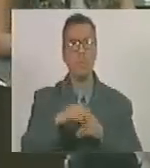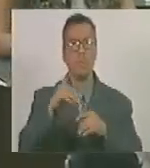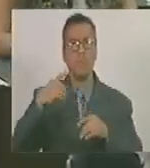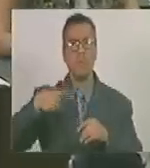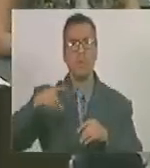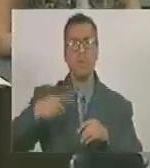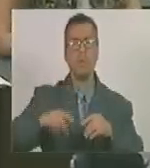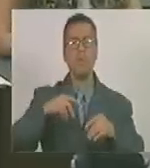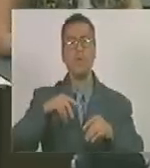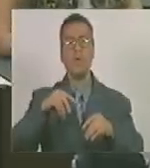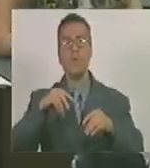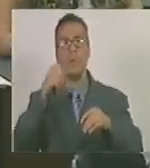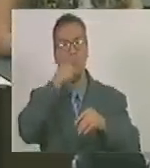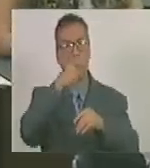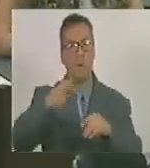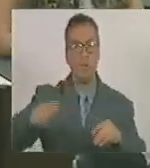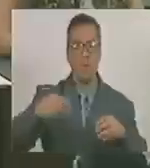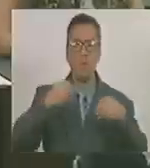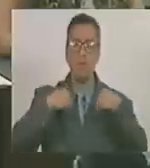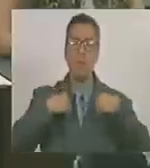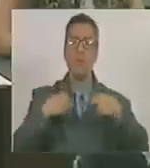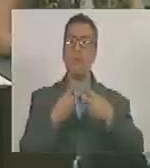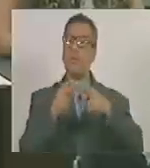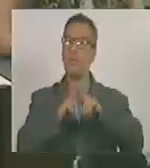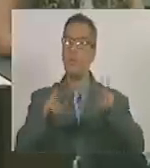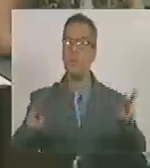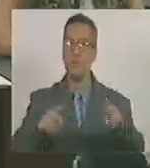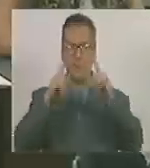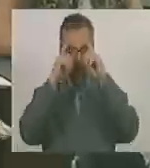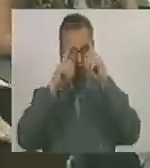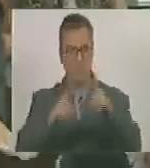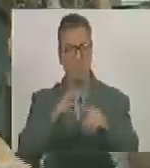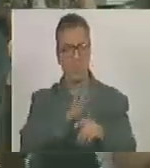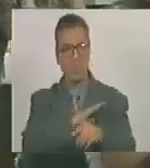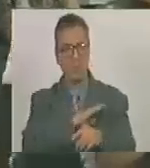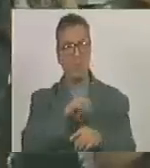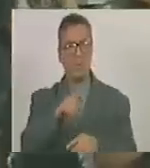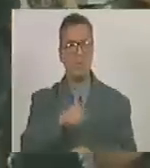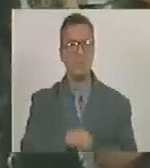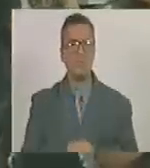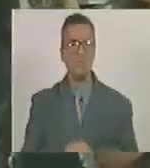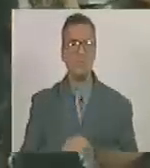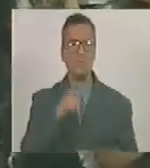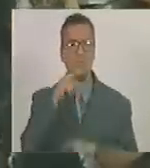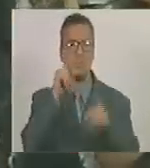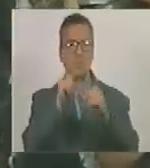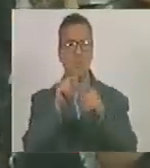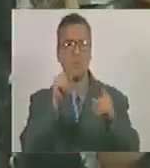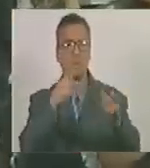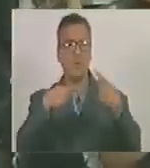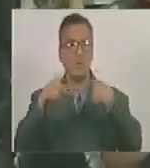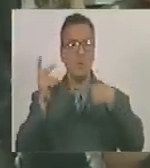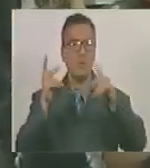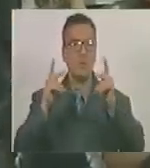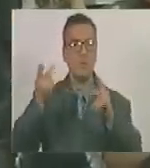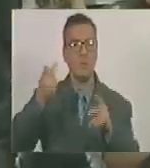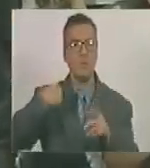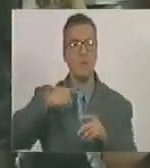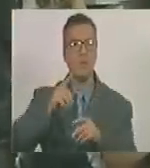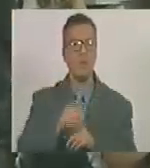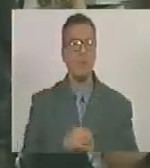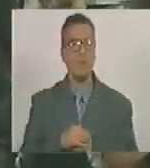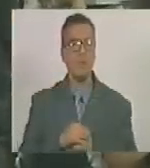de los pueblos a vivir en paz, a autodeterminarse. Entonces, esta expresión teatral tiene